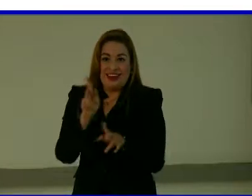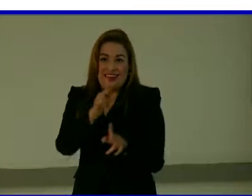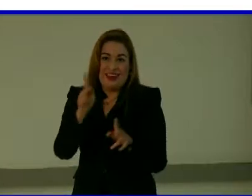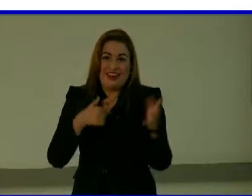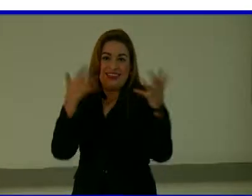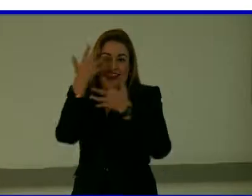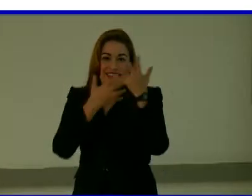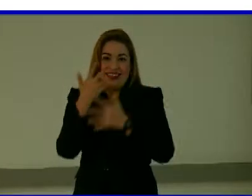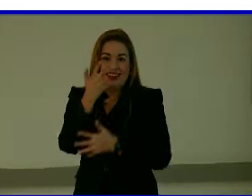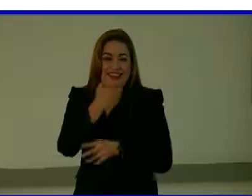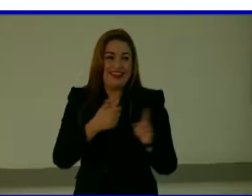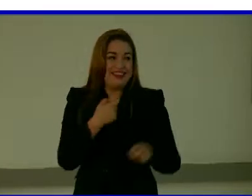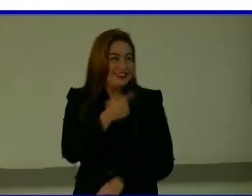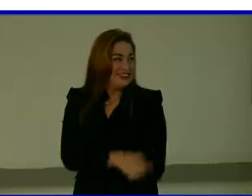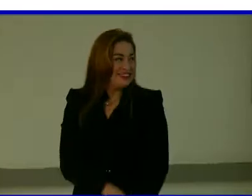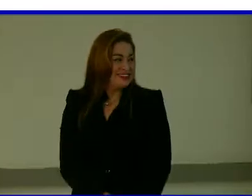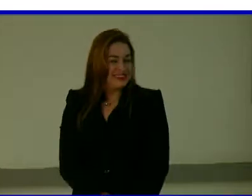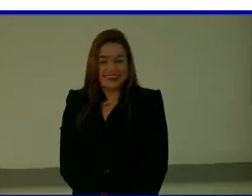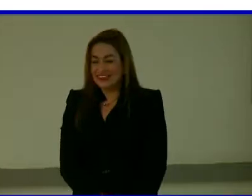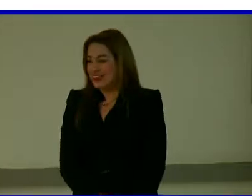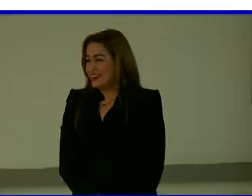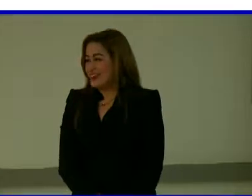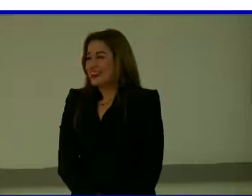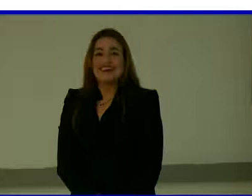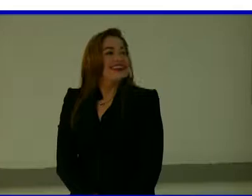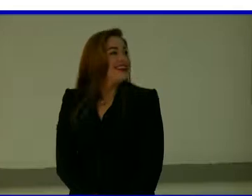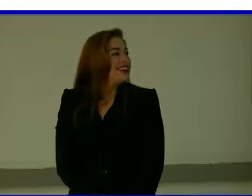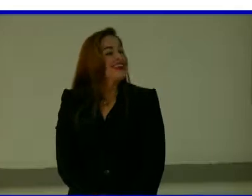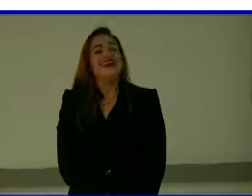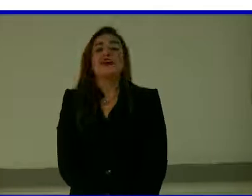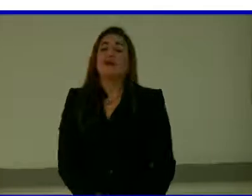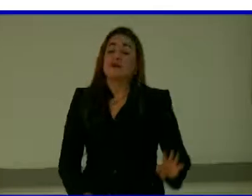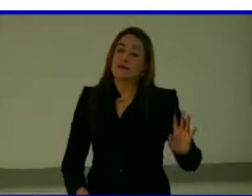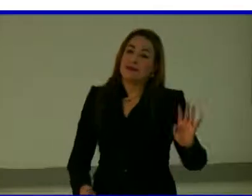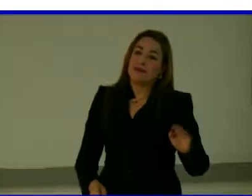Lo más importante aquí es que si notan,